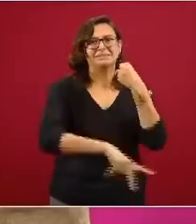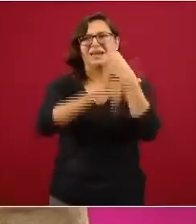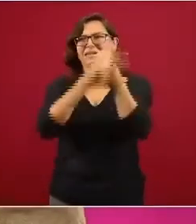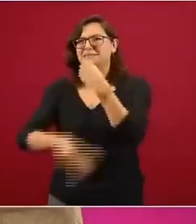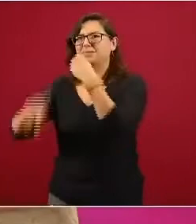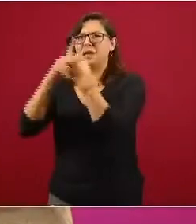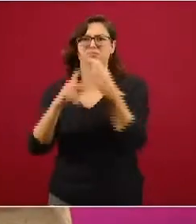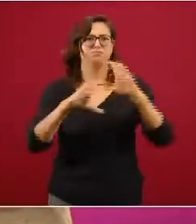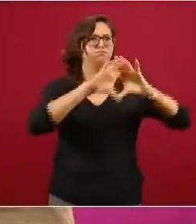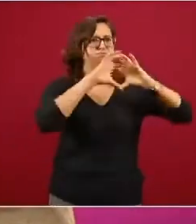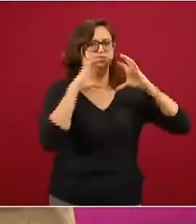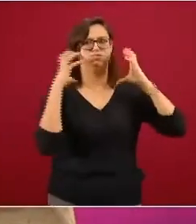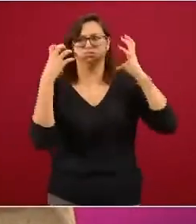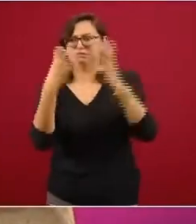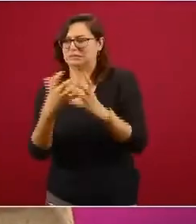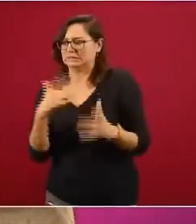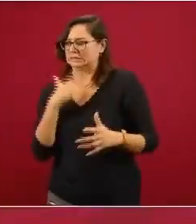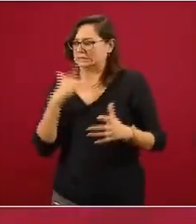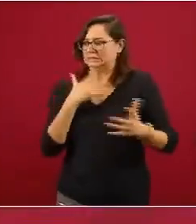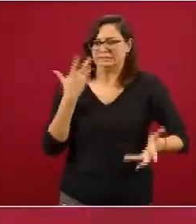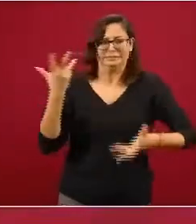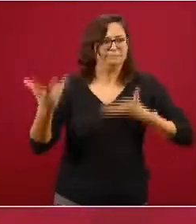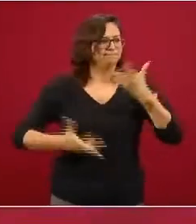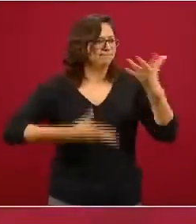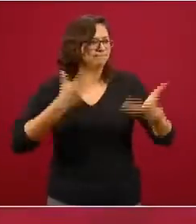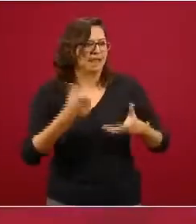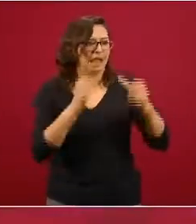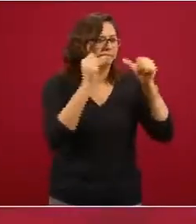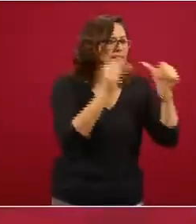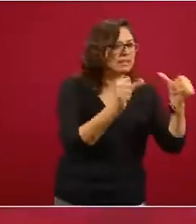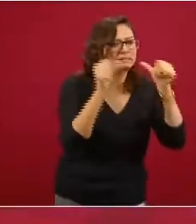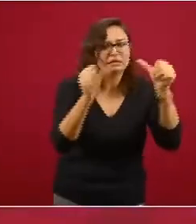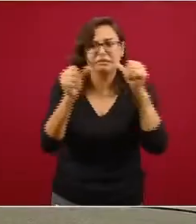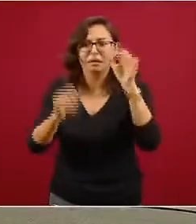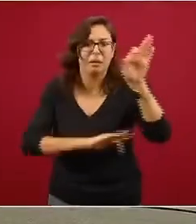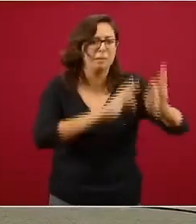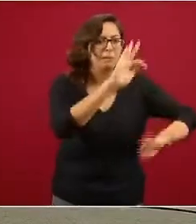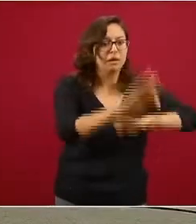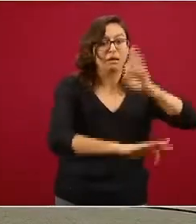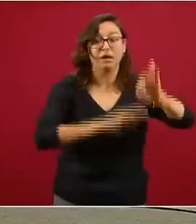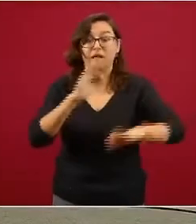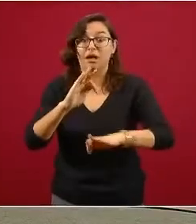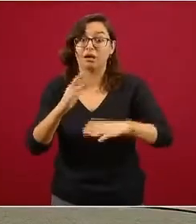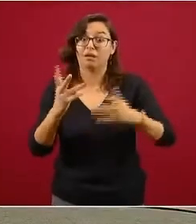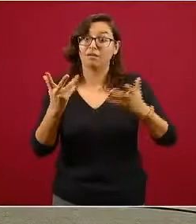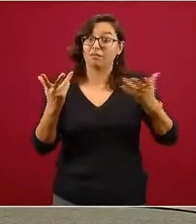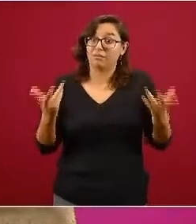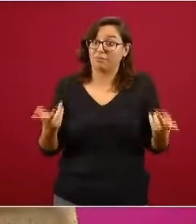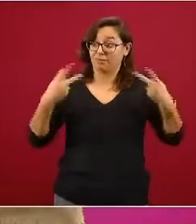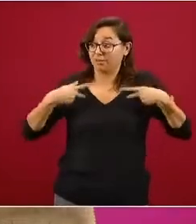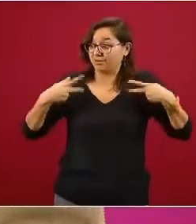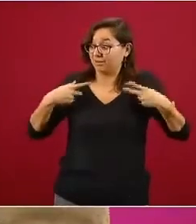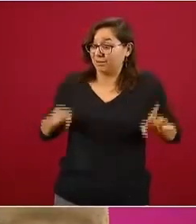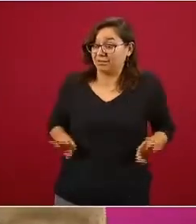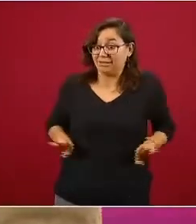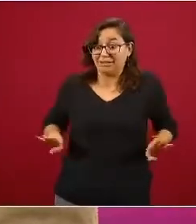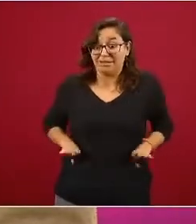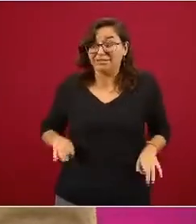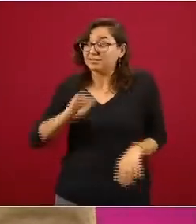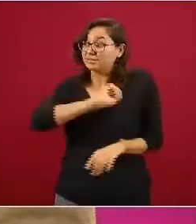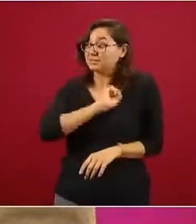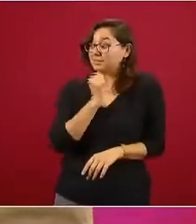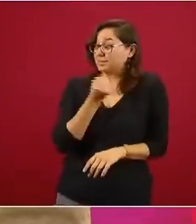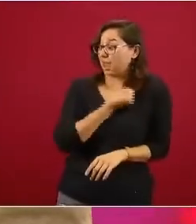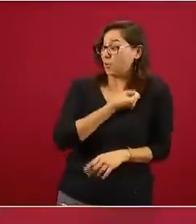responder con los recursos que tenían y en esos recursos hay que considerar los perfiles de salud de la población.